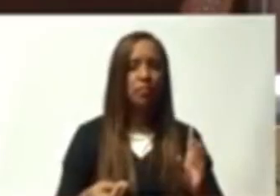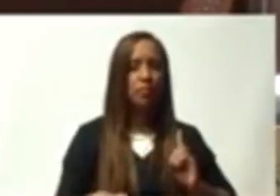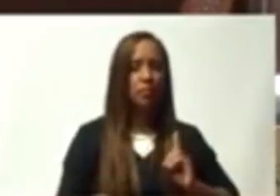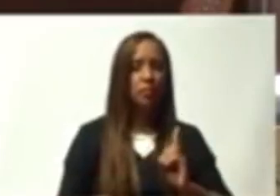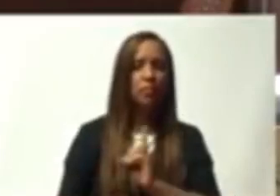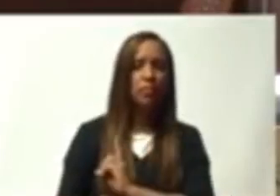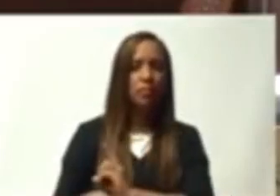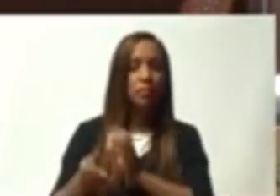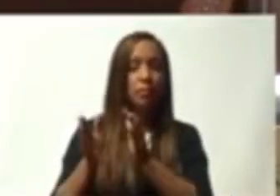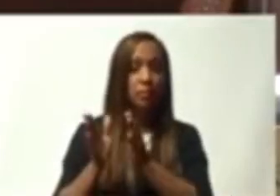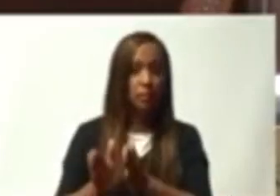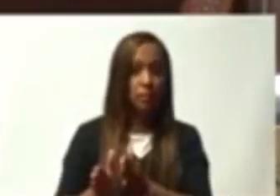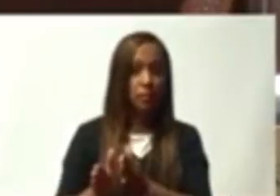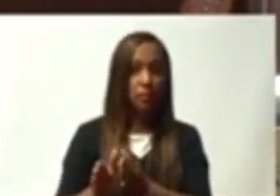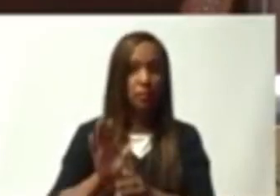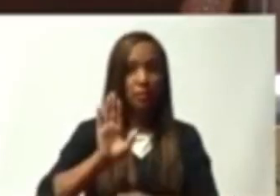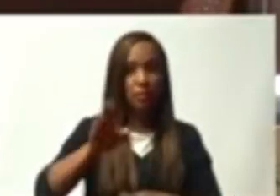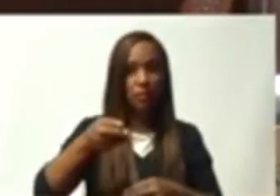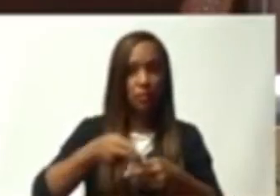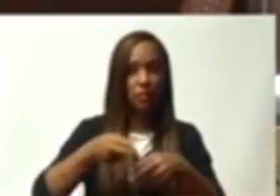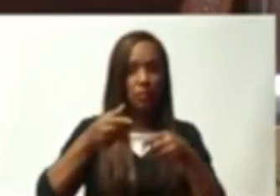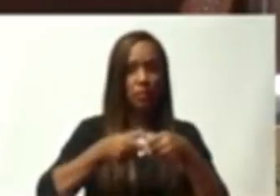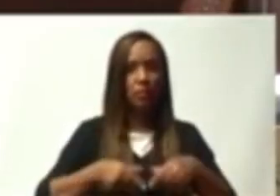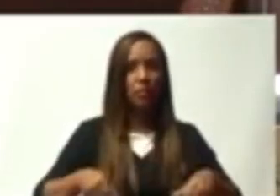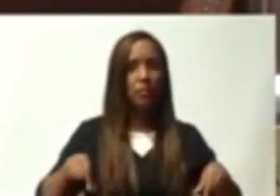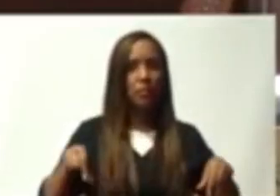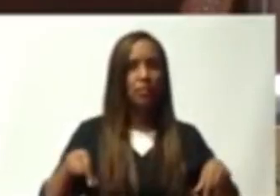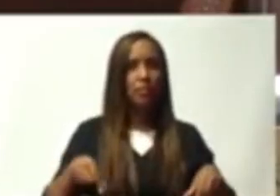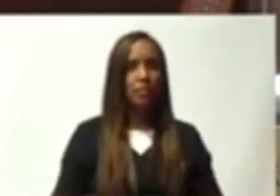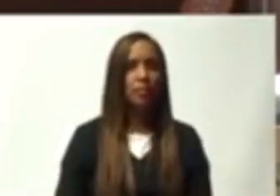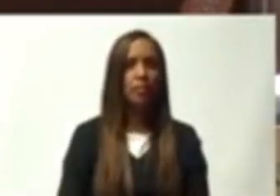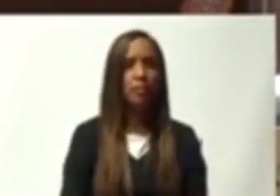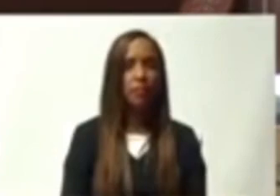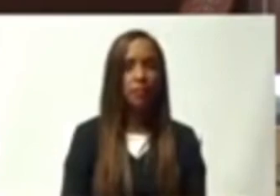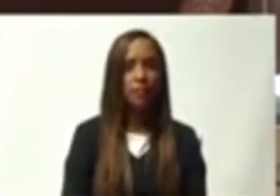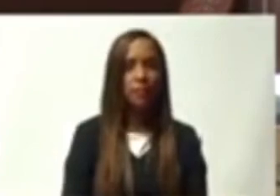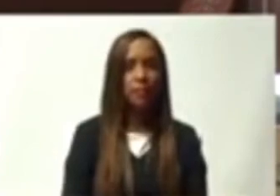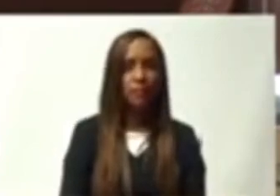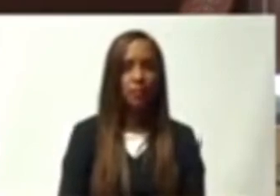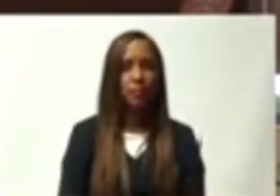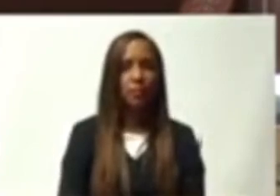Diputado Dionisio Rodríguez Restituyo.